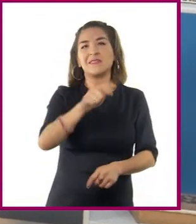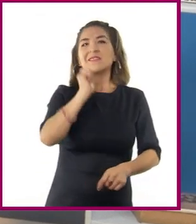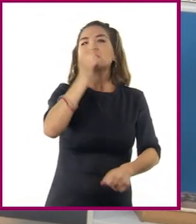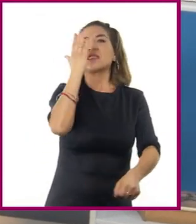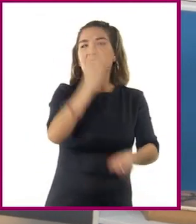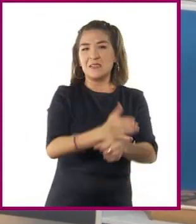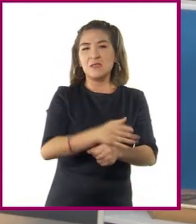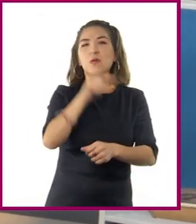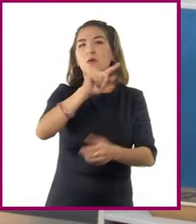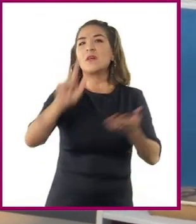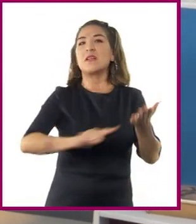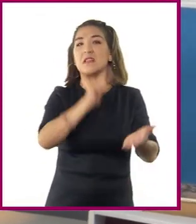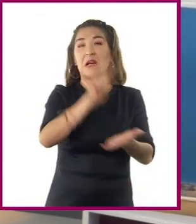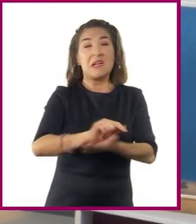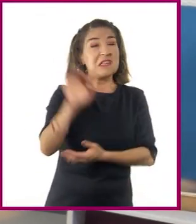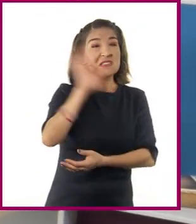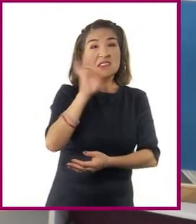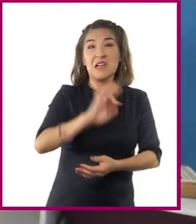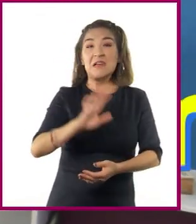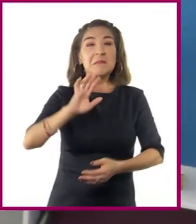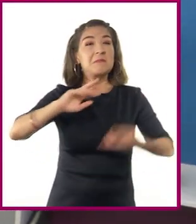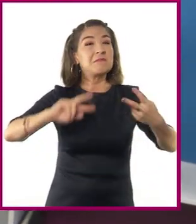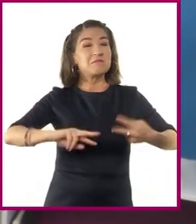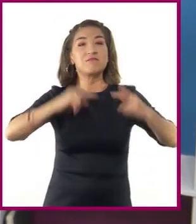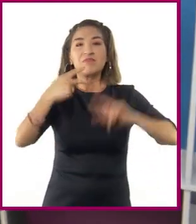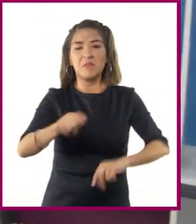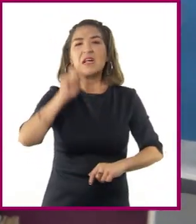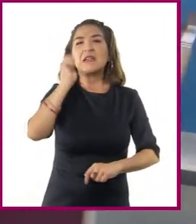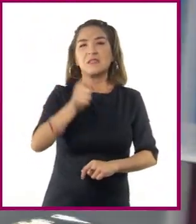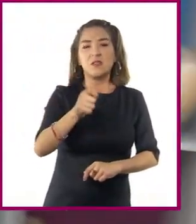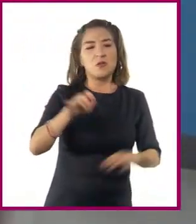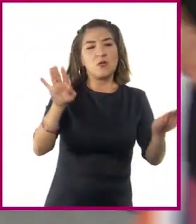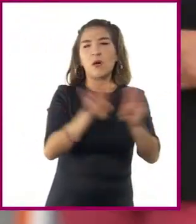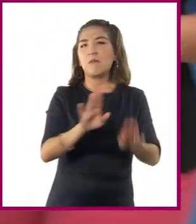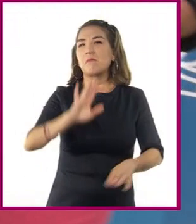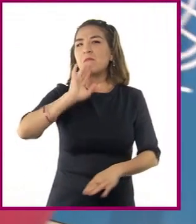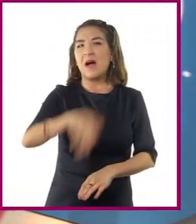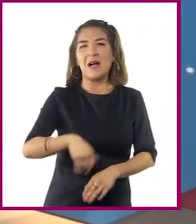propias leyes. De lo contrario, se produciría la llamada impunidad.